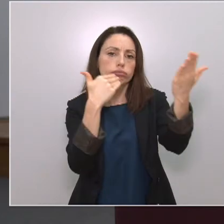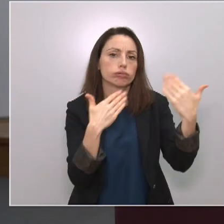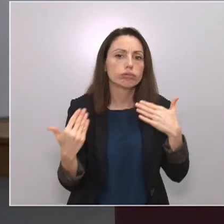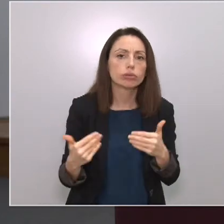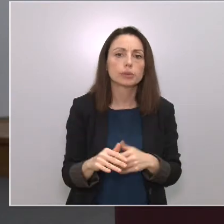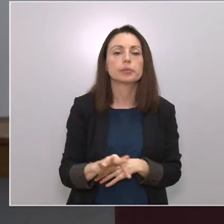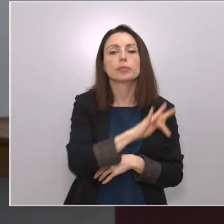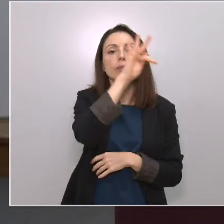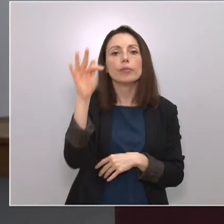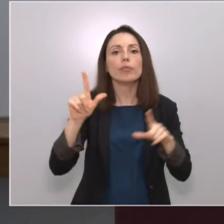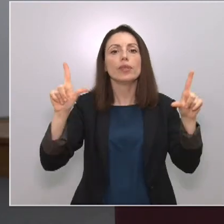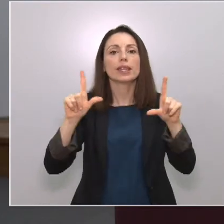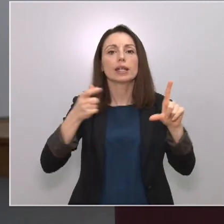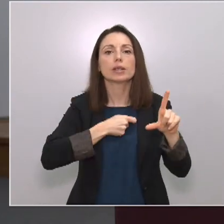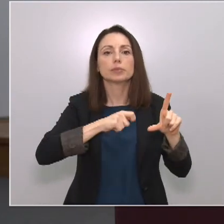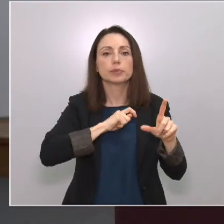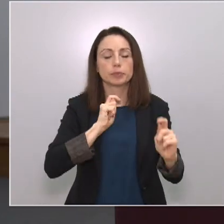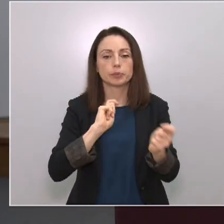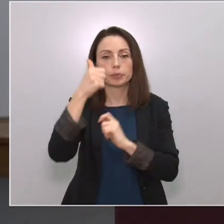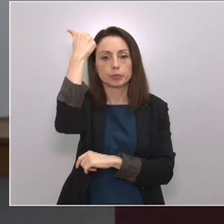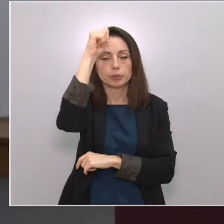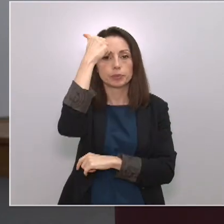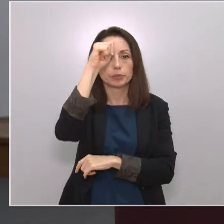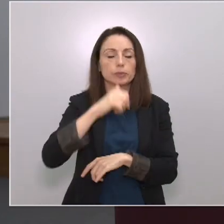Y a continuación, Televisión Española, Agustín Pinar.